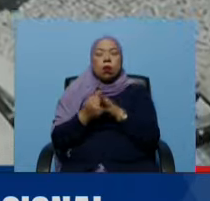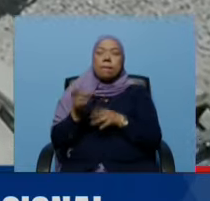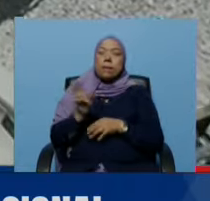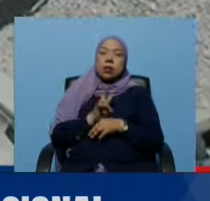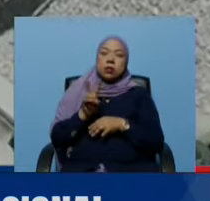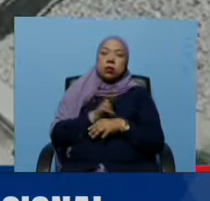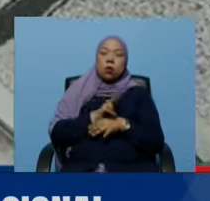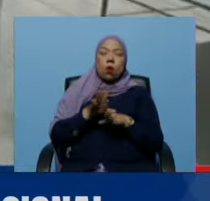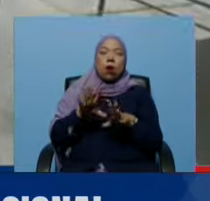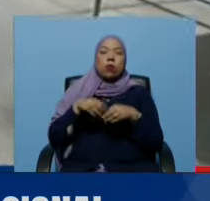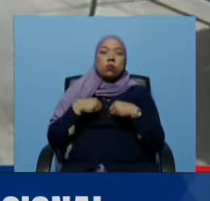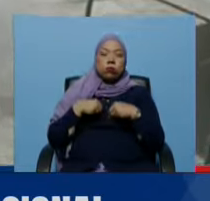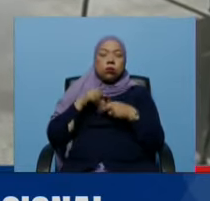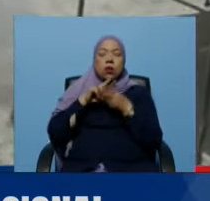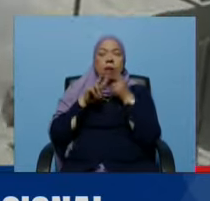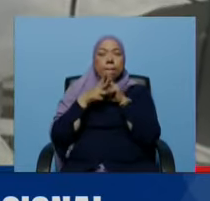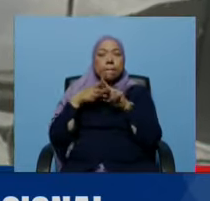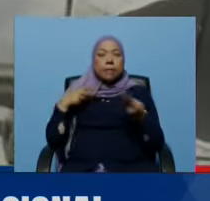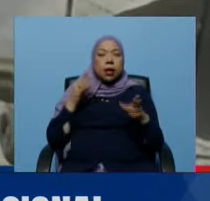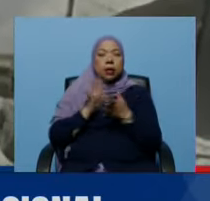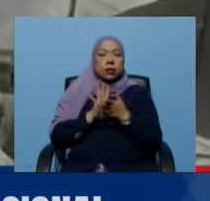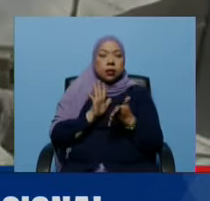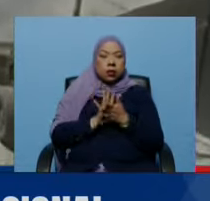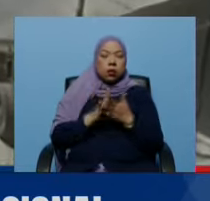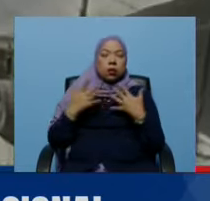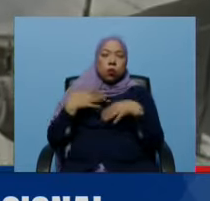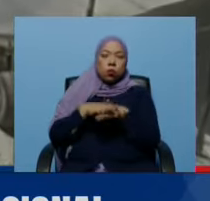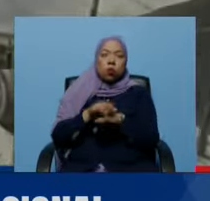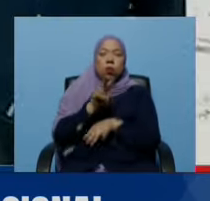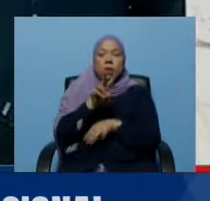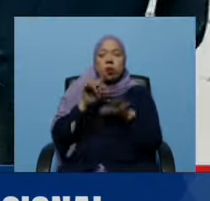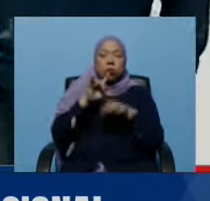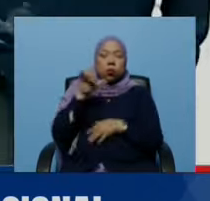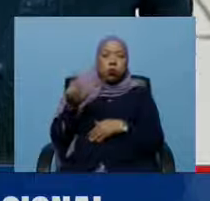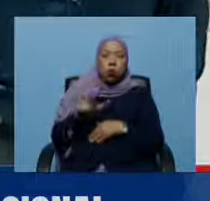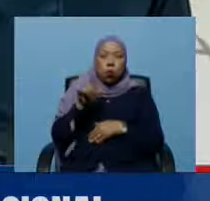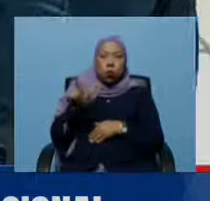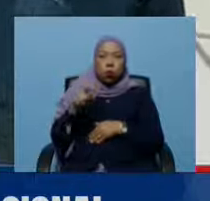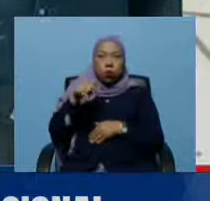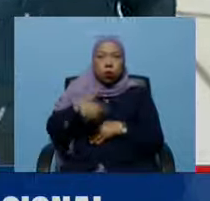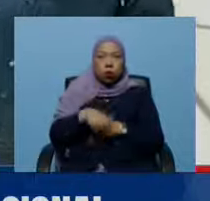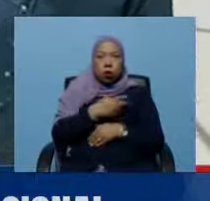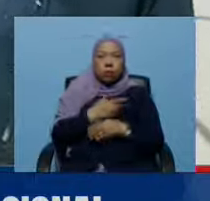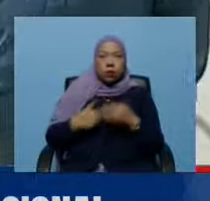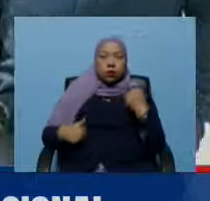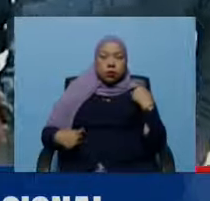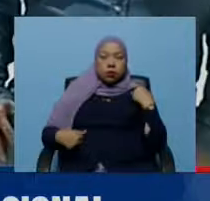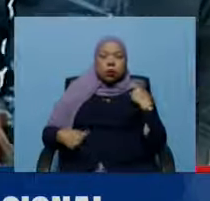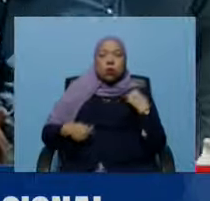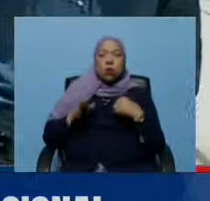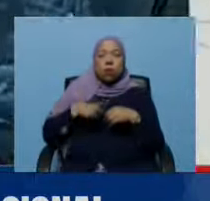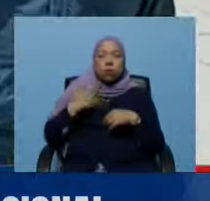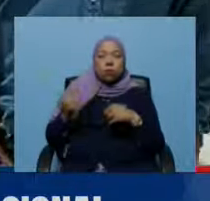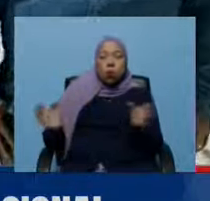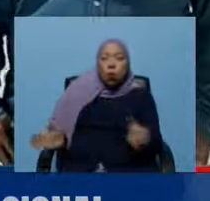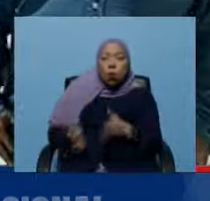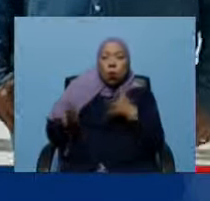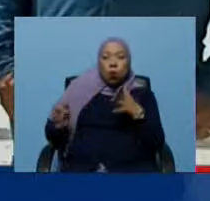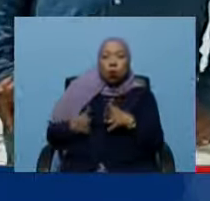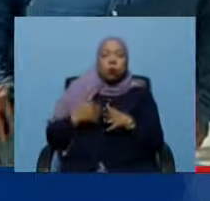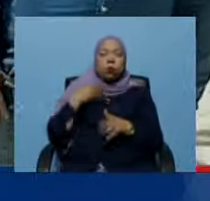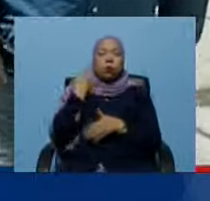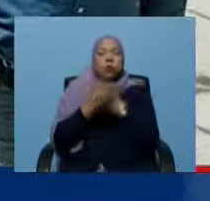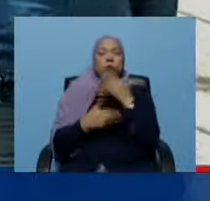ha aceptado en paz el pasado 28 de julio. Desde acá, presidente, podemos mostrar